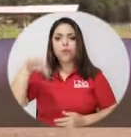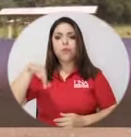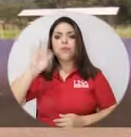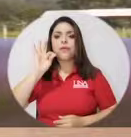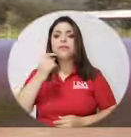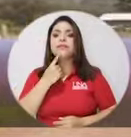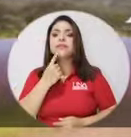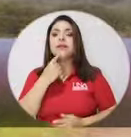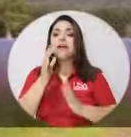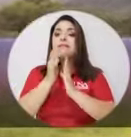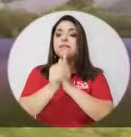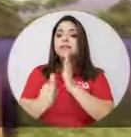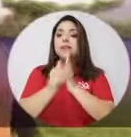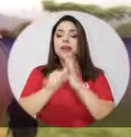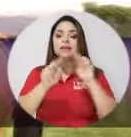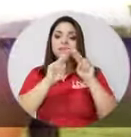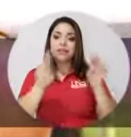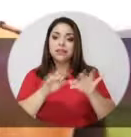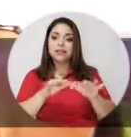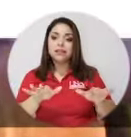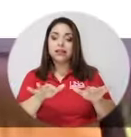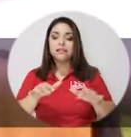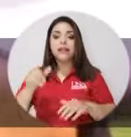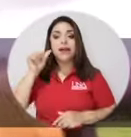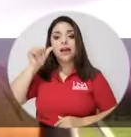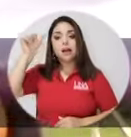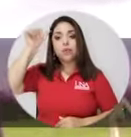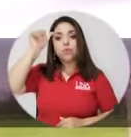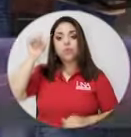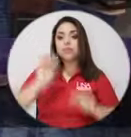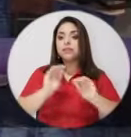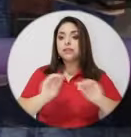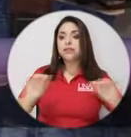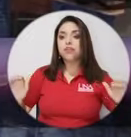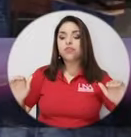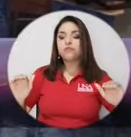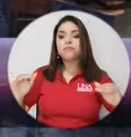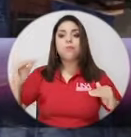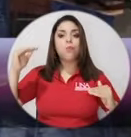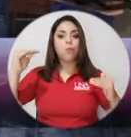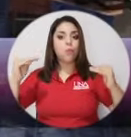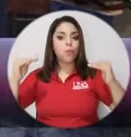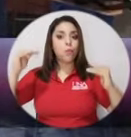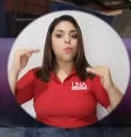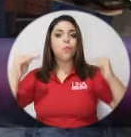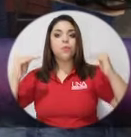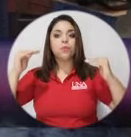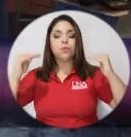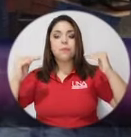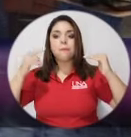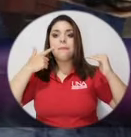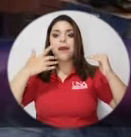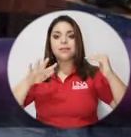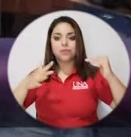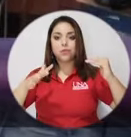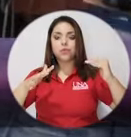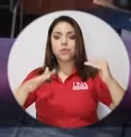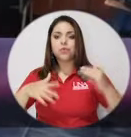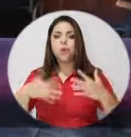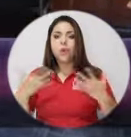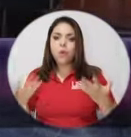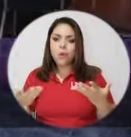habilidades digitales de adultos y niños andan en un nivel muy similar. Entonces uno se pregunta, ¿cómo pueden esos